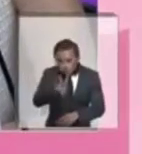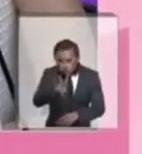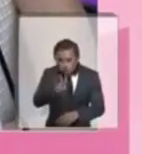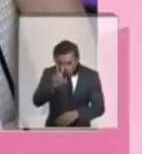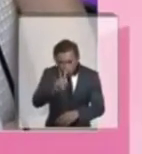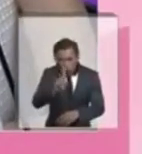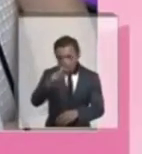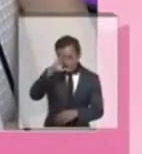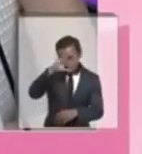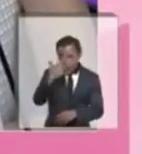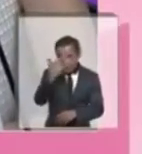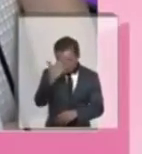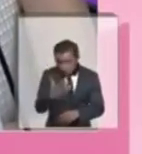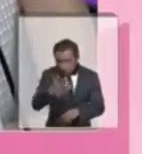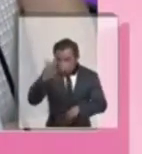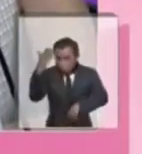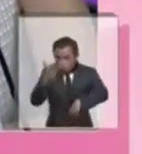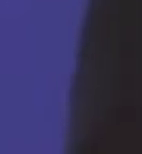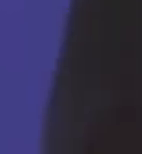literalmente? Literalmente.